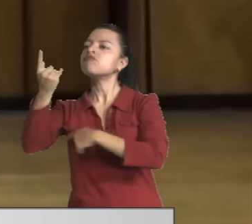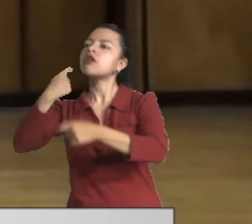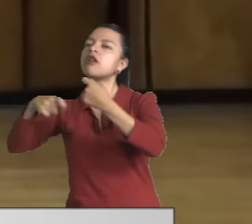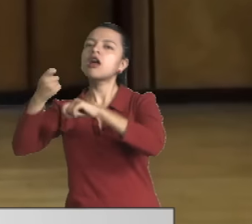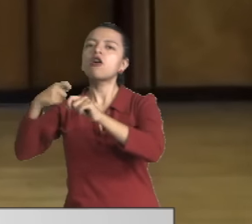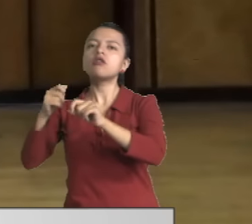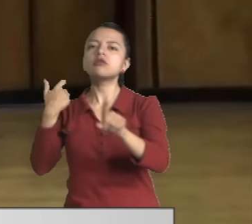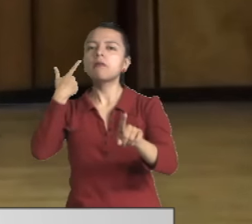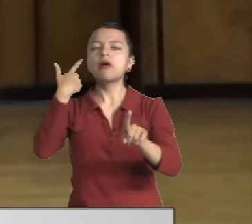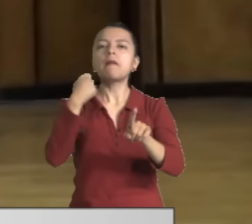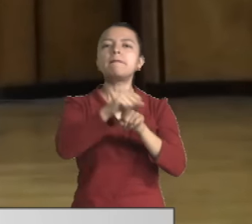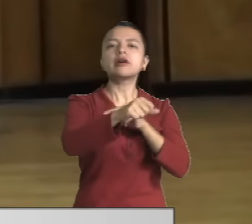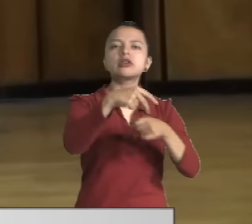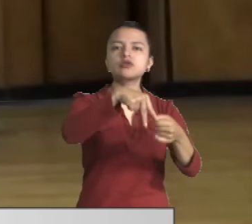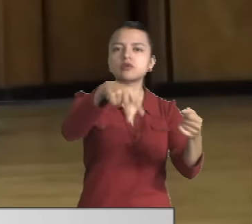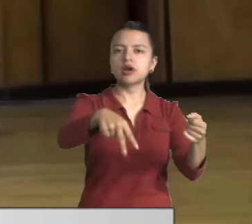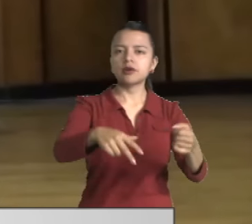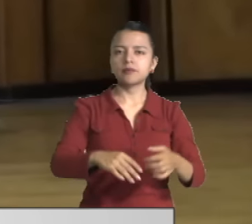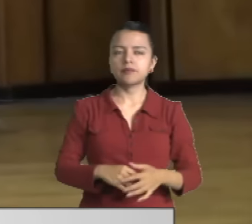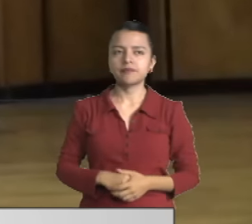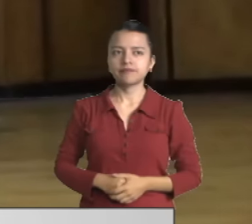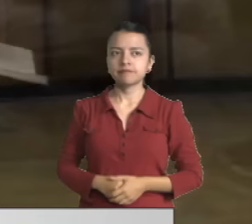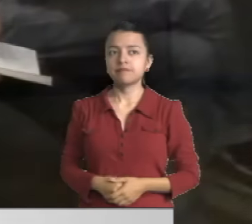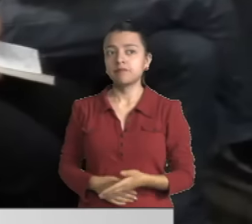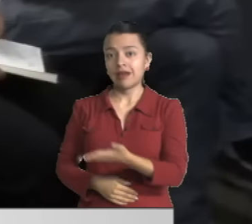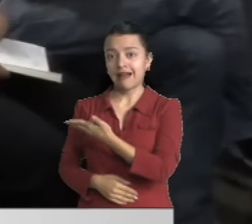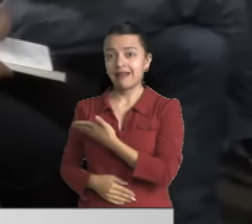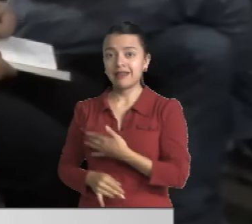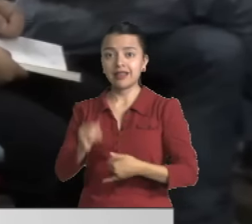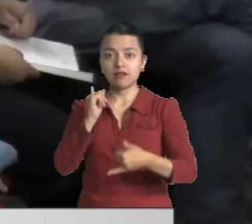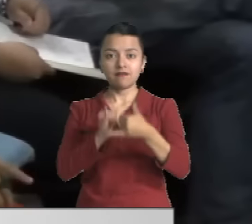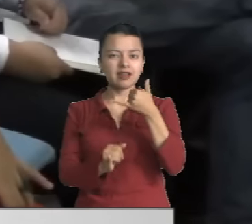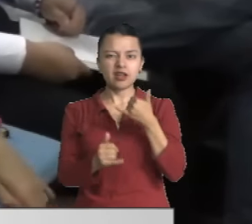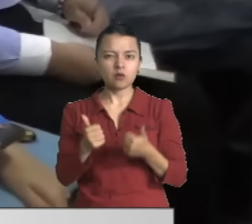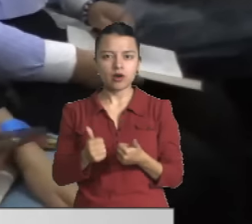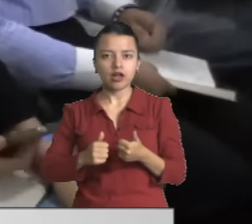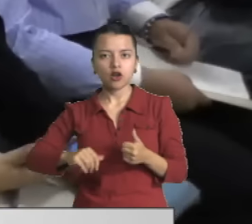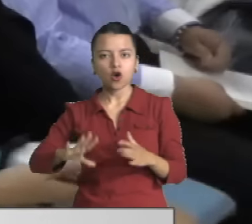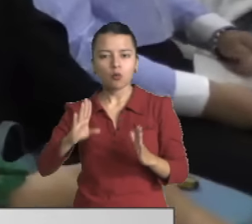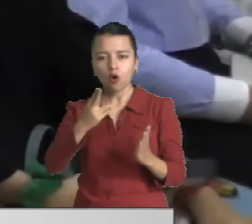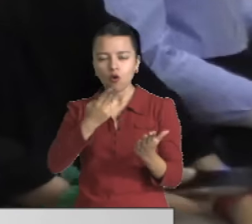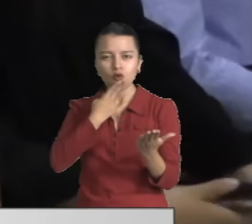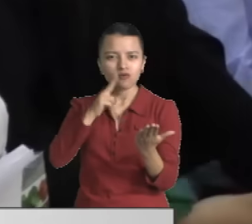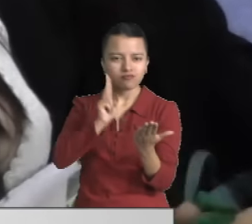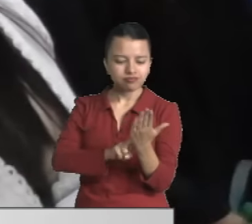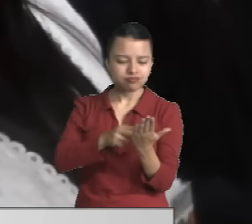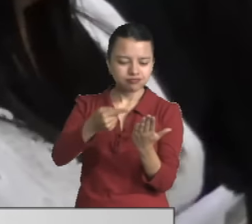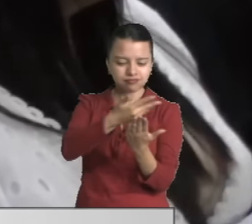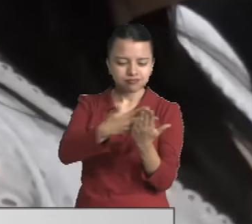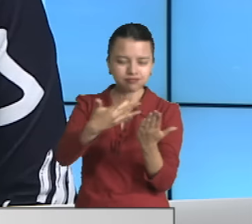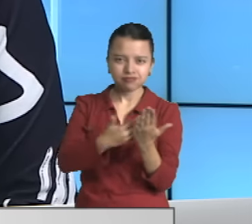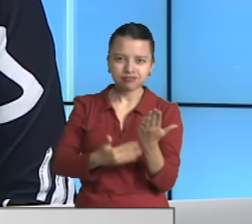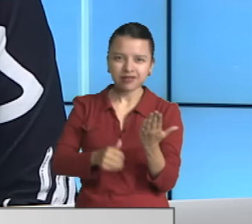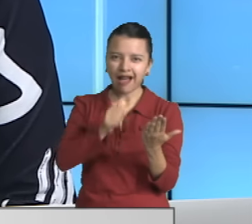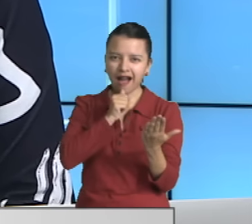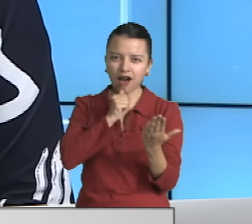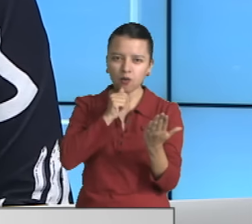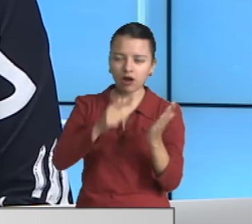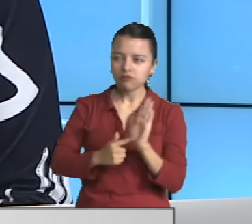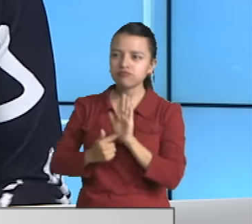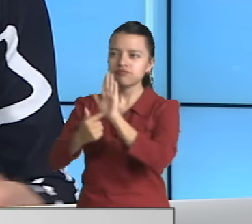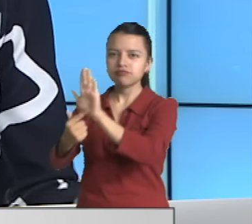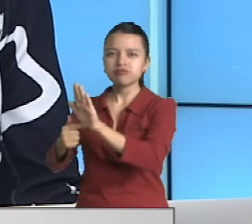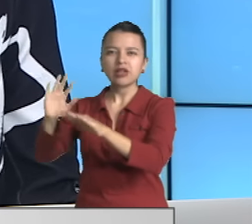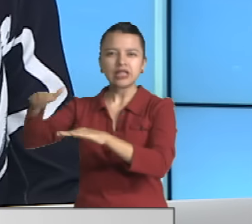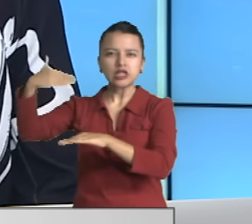encuentro se construirá un manifiesto por el agua con propuestas que serán llevadas a la COP16. En el